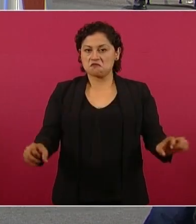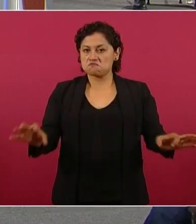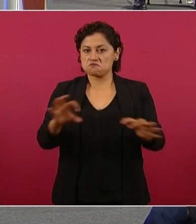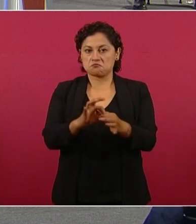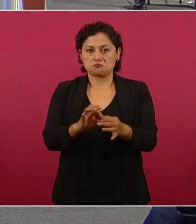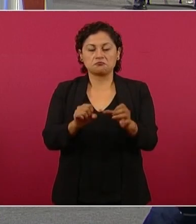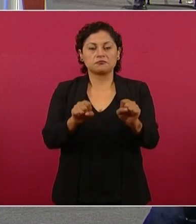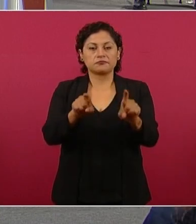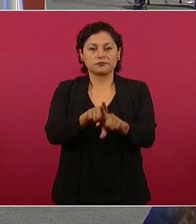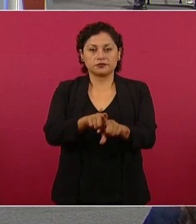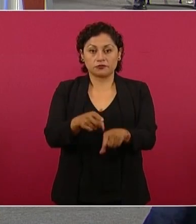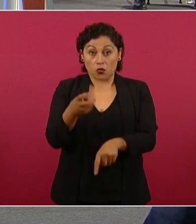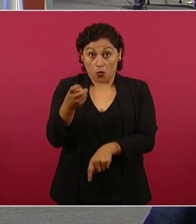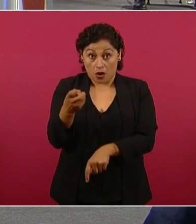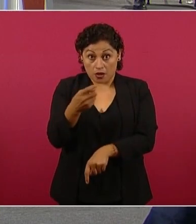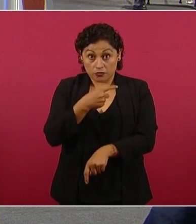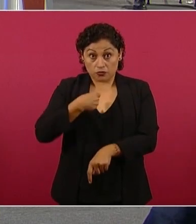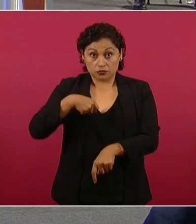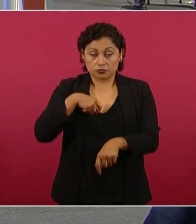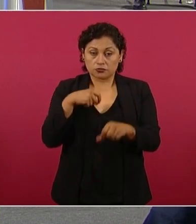Esto lo cuidamos mucho